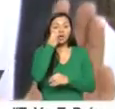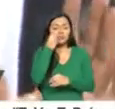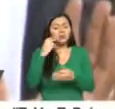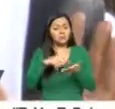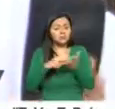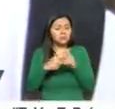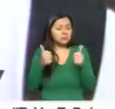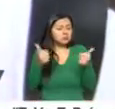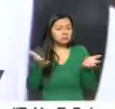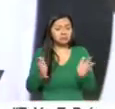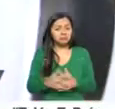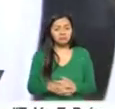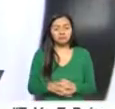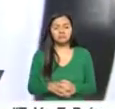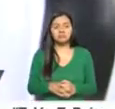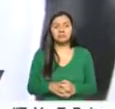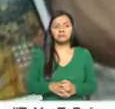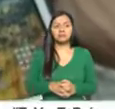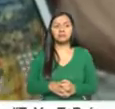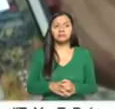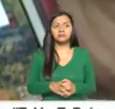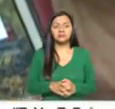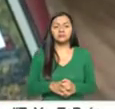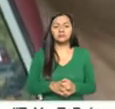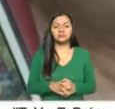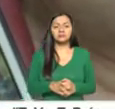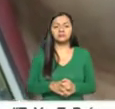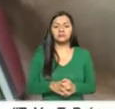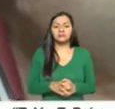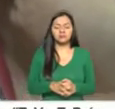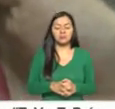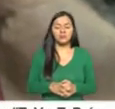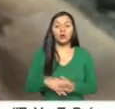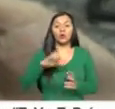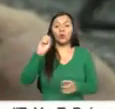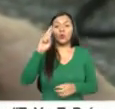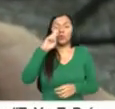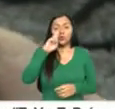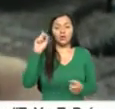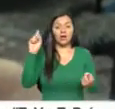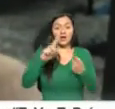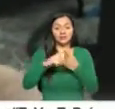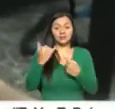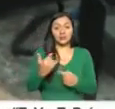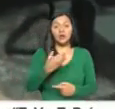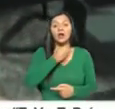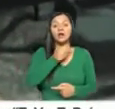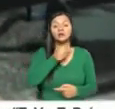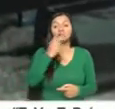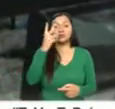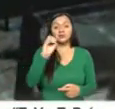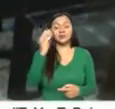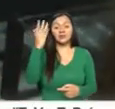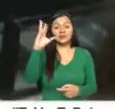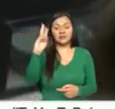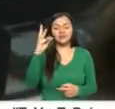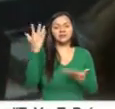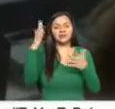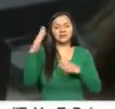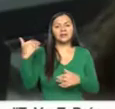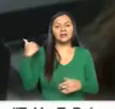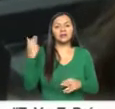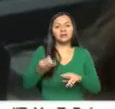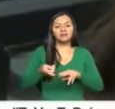cómodas, vamos a decirlo así, es beneficioso. Desde el mes de junio hasta lo que va de agosto de 2016, se registran